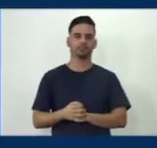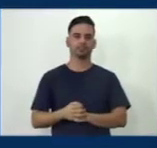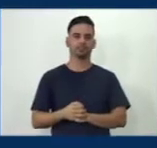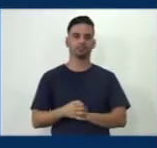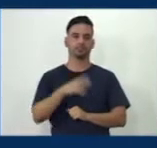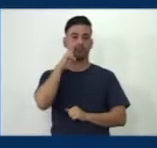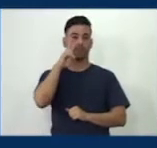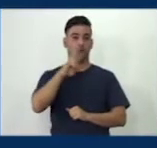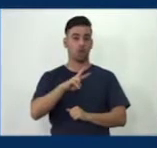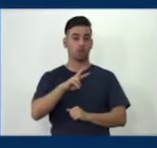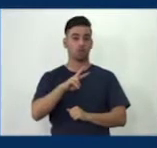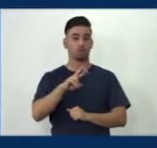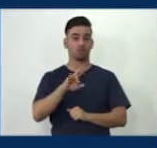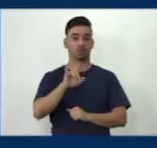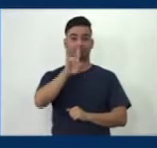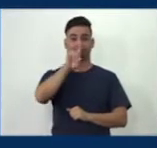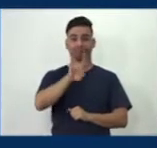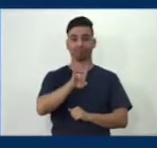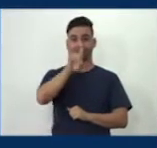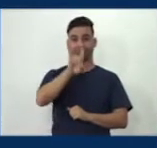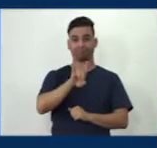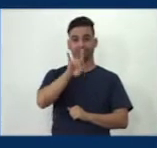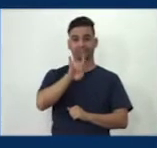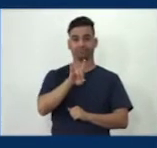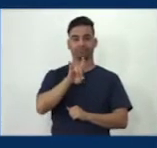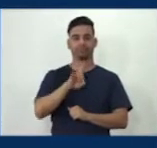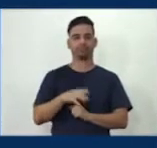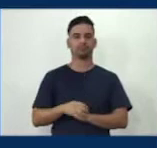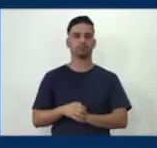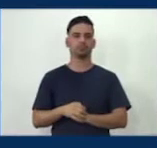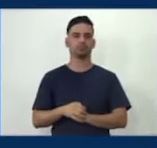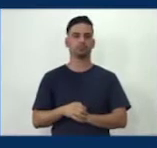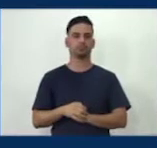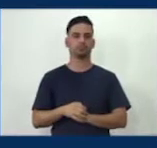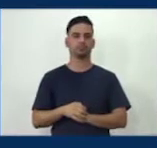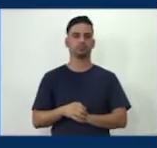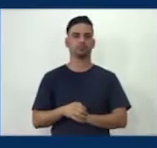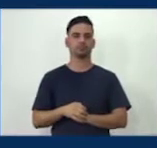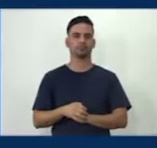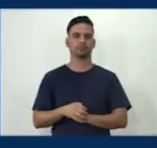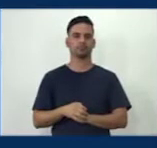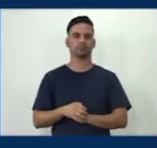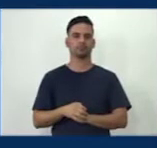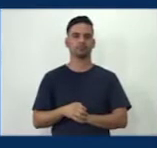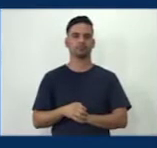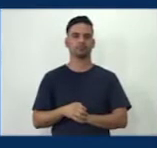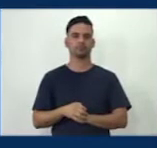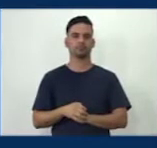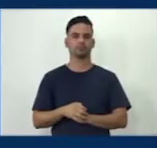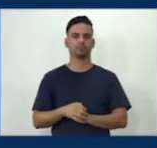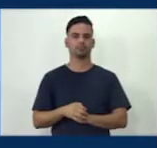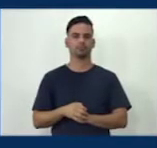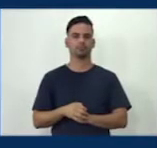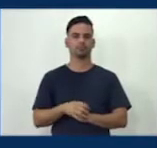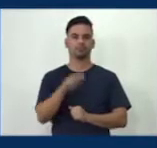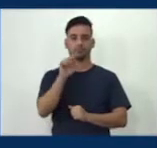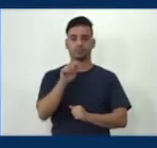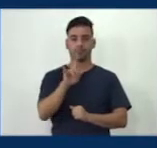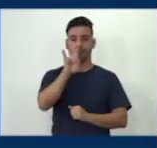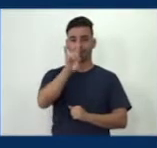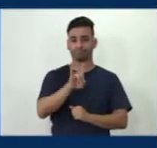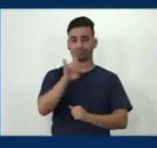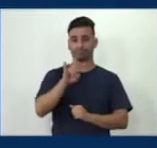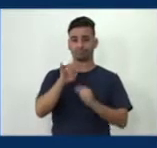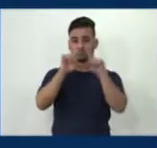Estamos representando un imán en forma de herradura, el cual vamos a ver su configuración allí. Y nos estamos